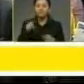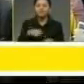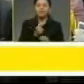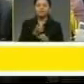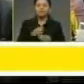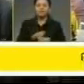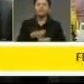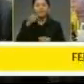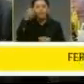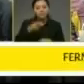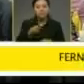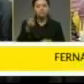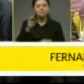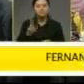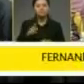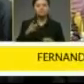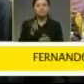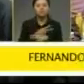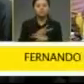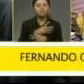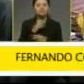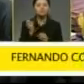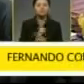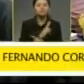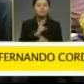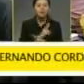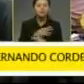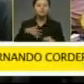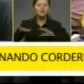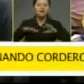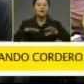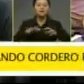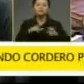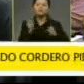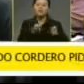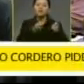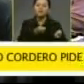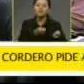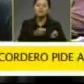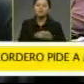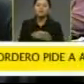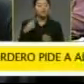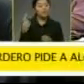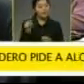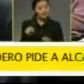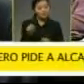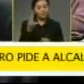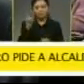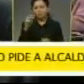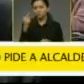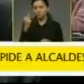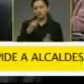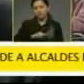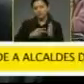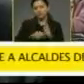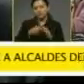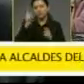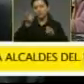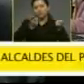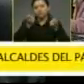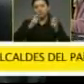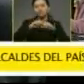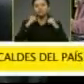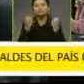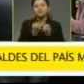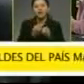productores activos y exigentes y tenemos que ser usuarios y activos y exigentes. Eso no significa el sentido del control social, el control